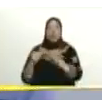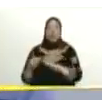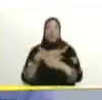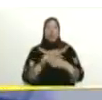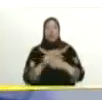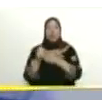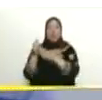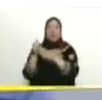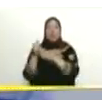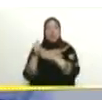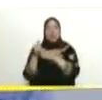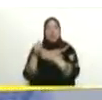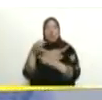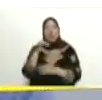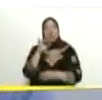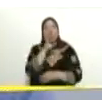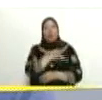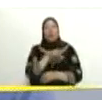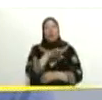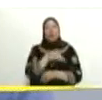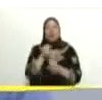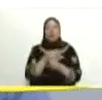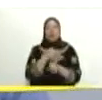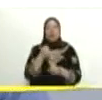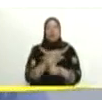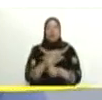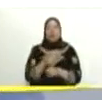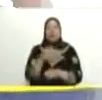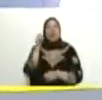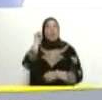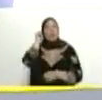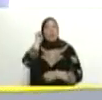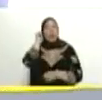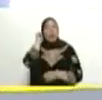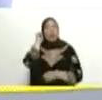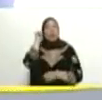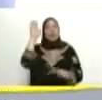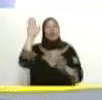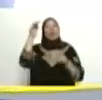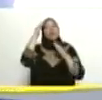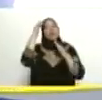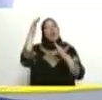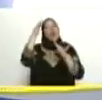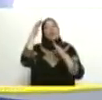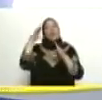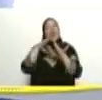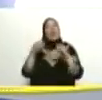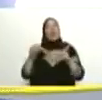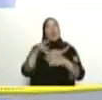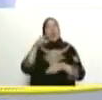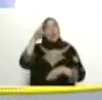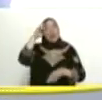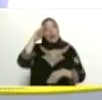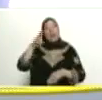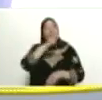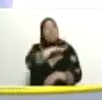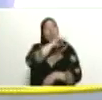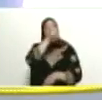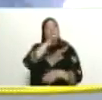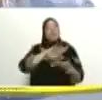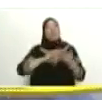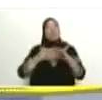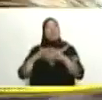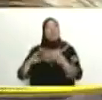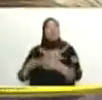Olladabarraca, del sector Olladabarraca, Miriam Adechedera. Bueno, mi saludo a todas las jefas de calle. Jefe,